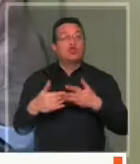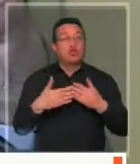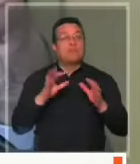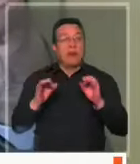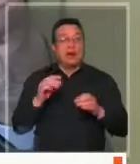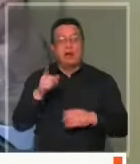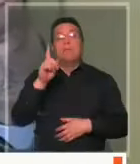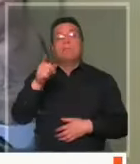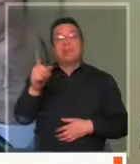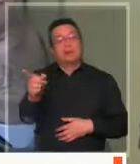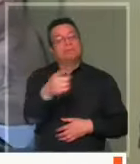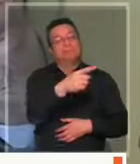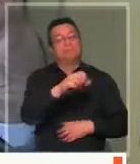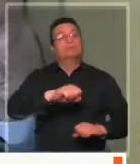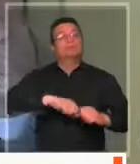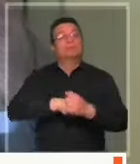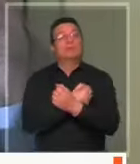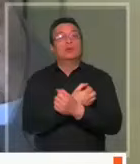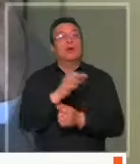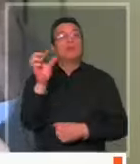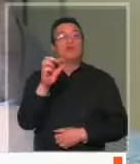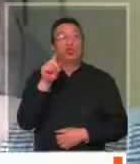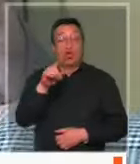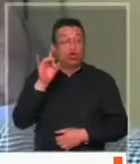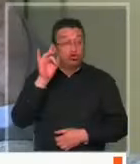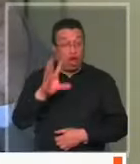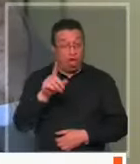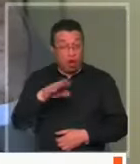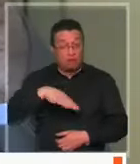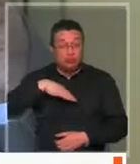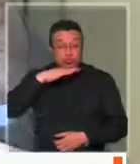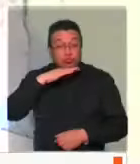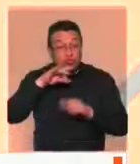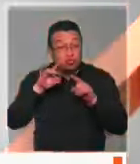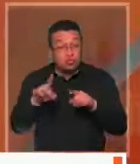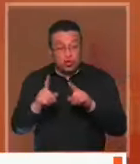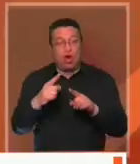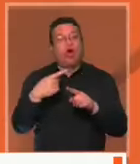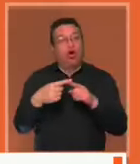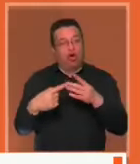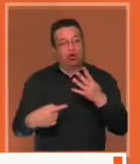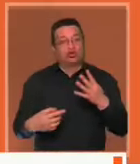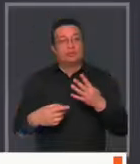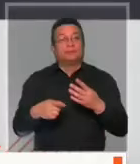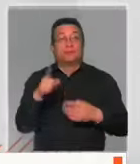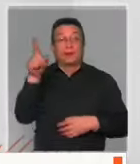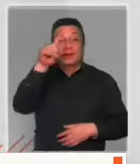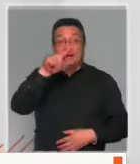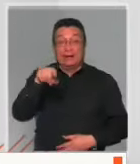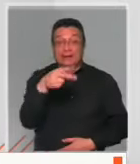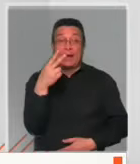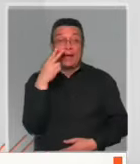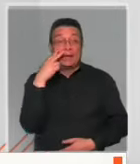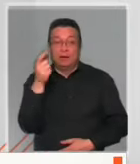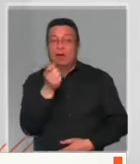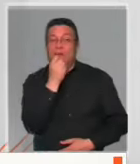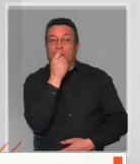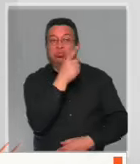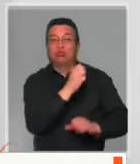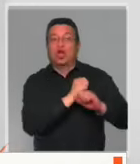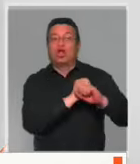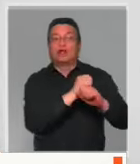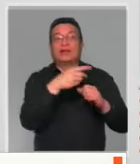fiscales pidan una medida como esa, pero no basta, no son los únicos antecedentes que se toman en consideración. El Servicio de Impuestos Internos se querelló contra